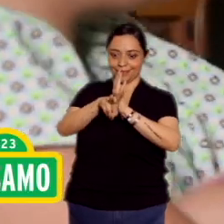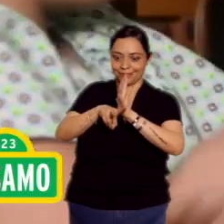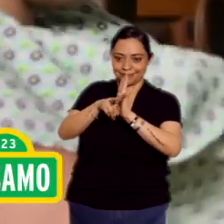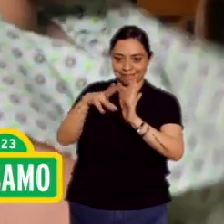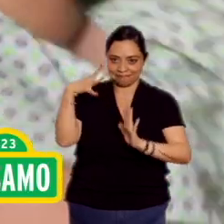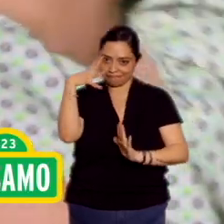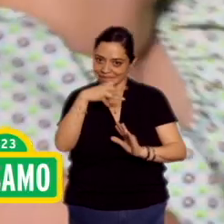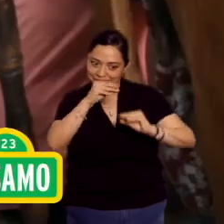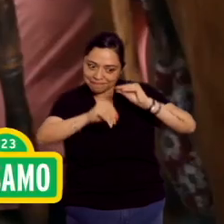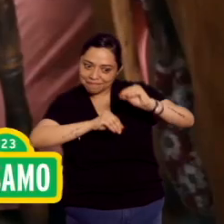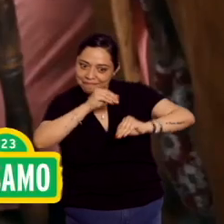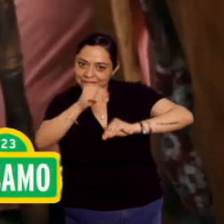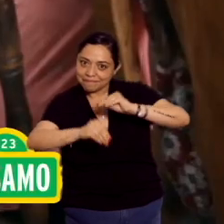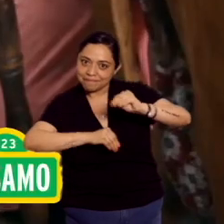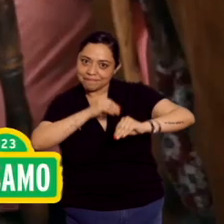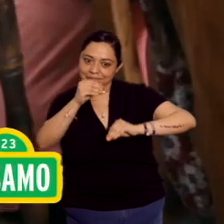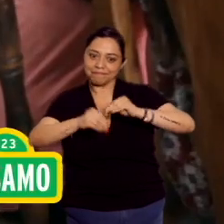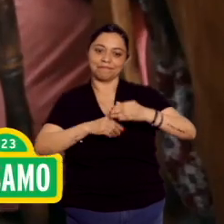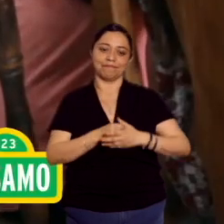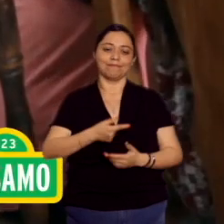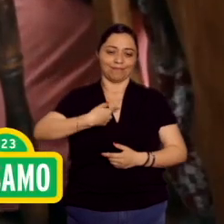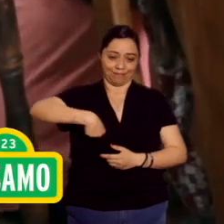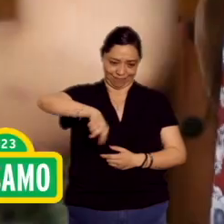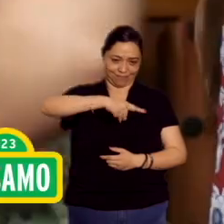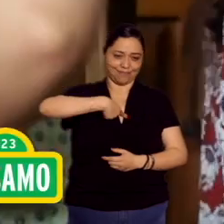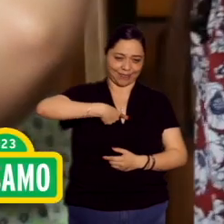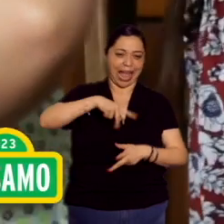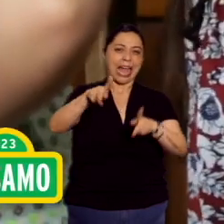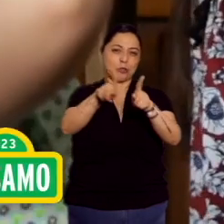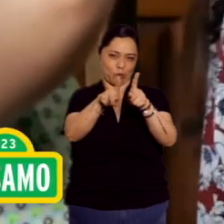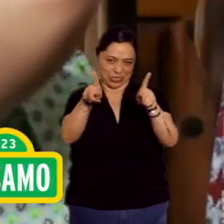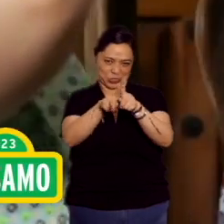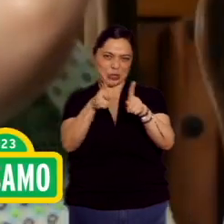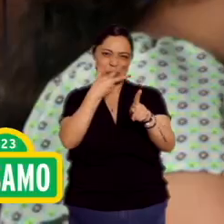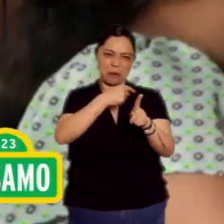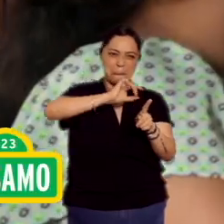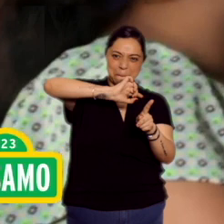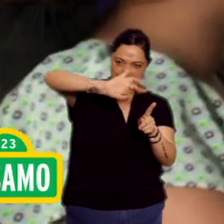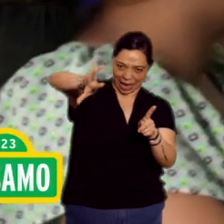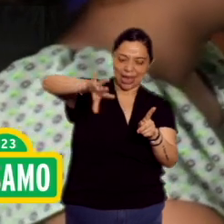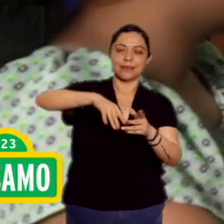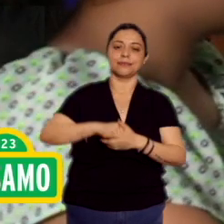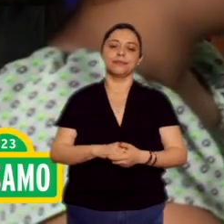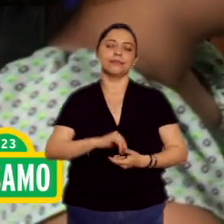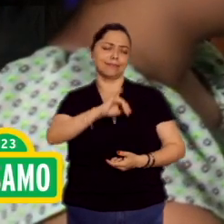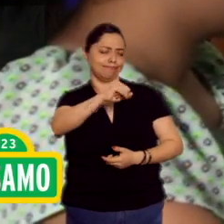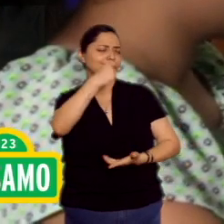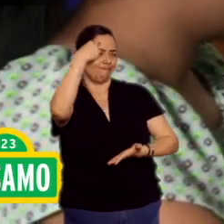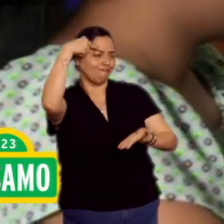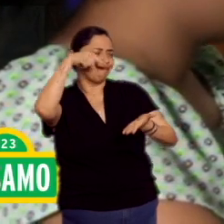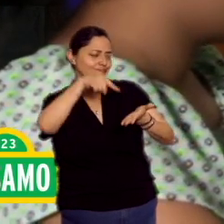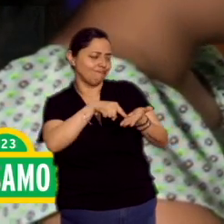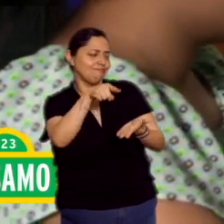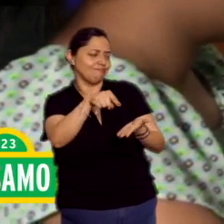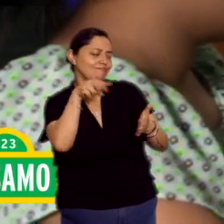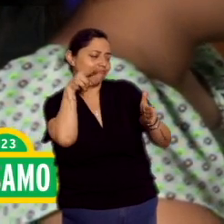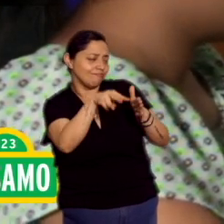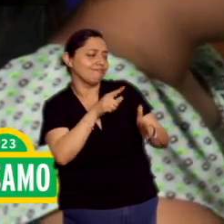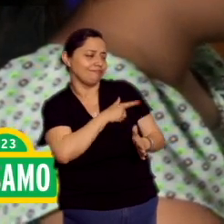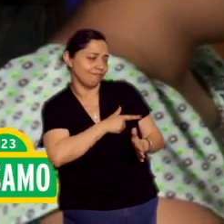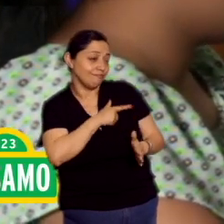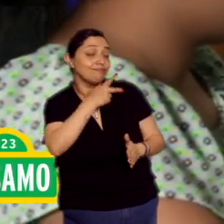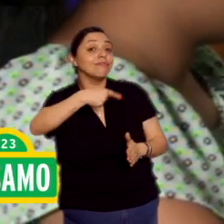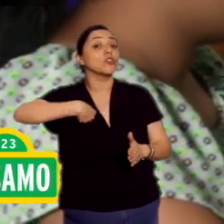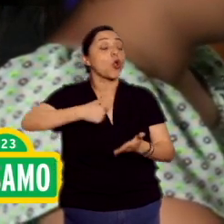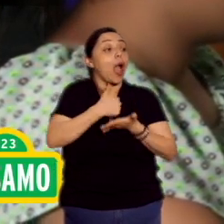muy bonito y vamos a enviárselo a nuestros primos para que lo vean. Yo también creo que les va a dar mucho gusto verlo, pero yo les